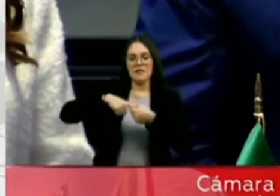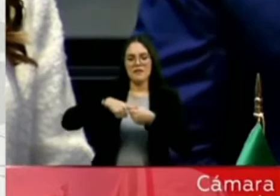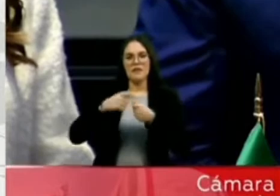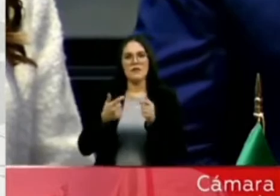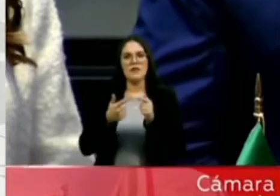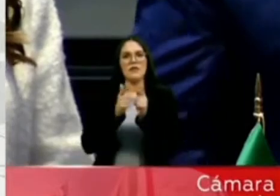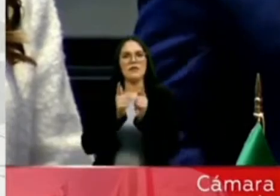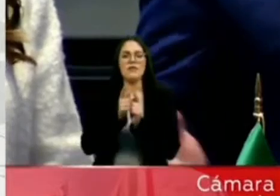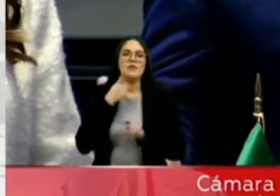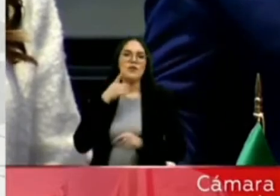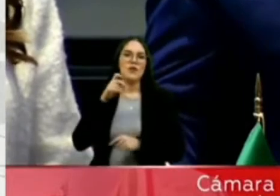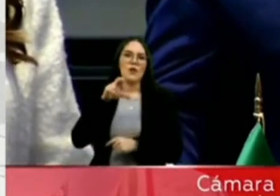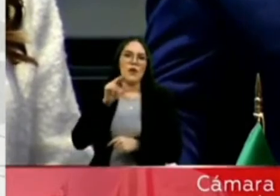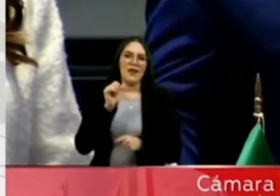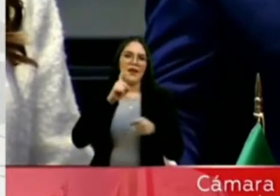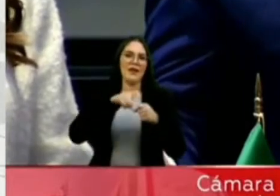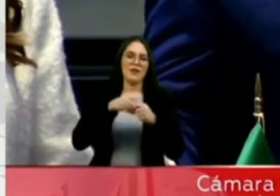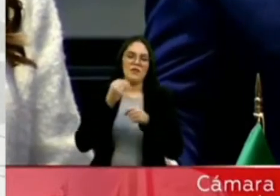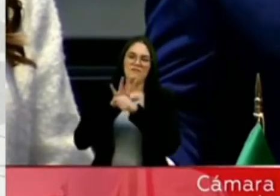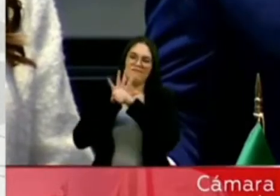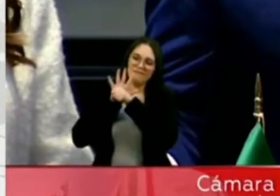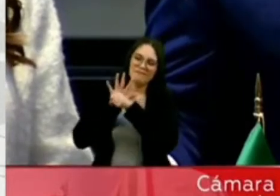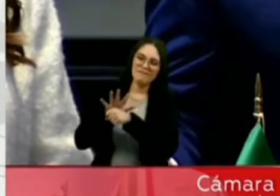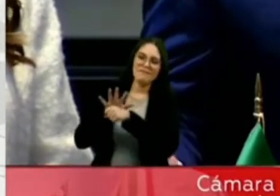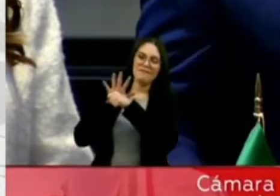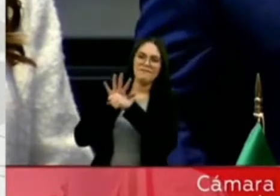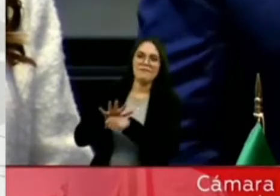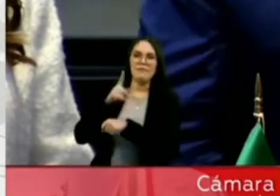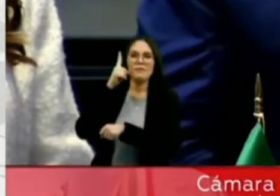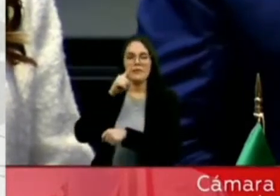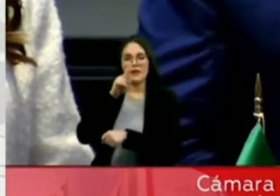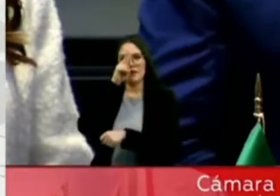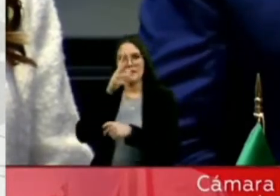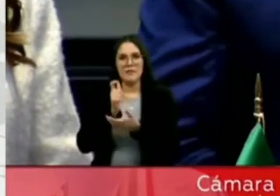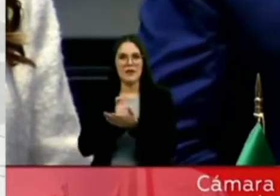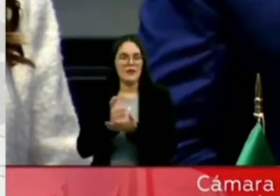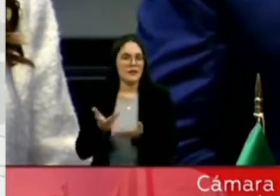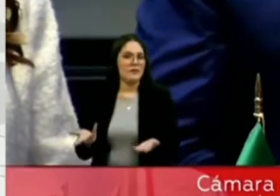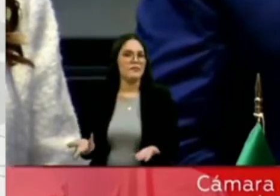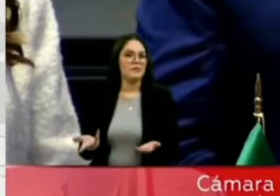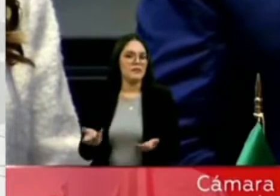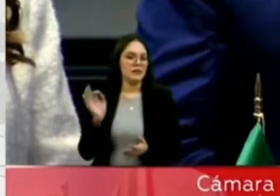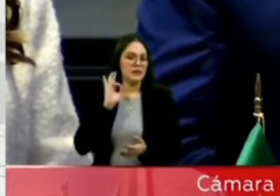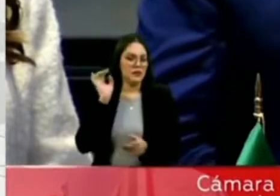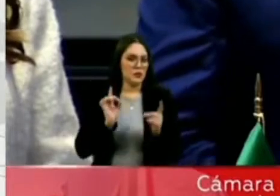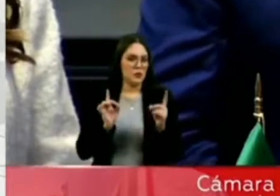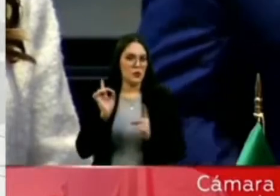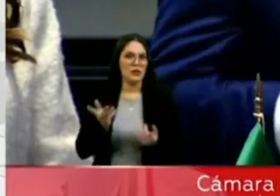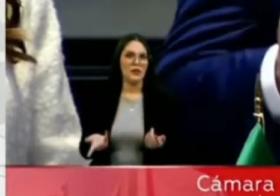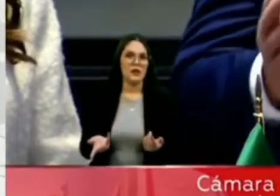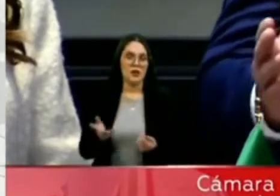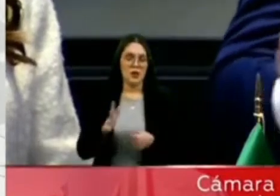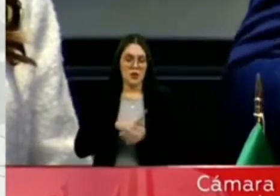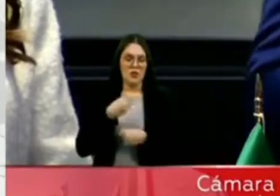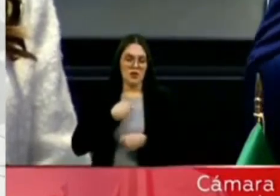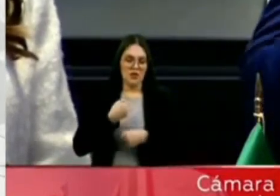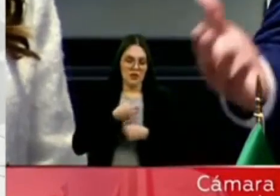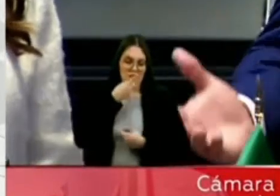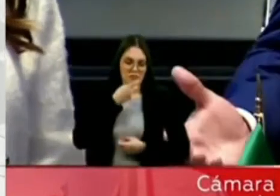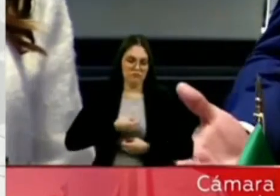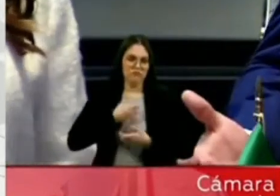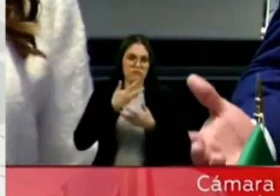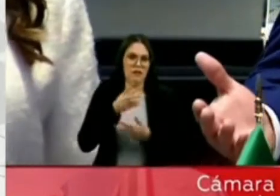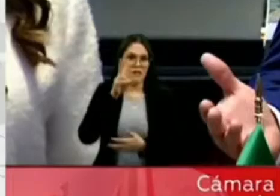los votos mediante presiones y amenazas. Yo lo que quiero dejar muy claro aquí, que no podemos, porque